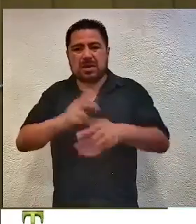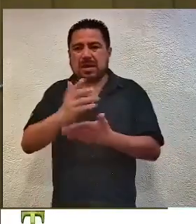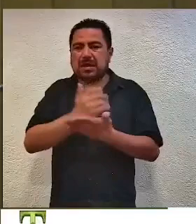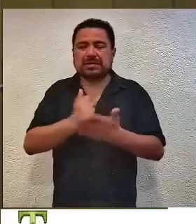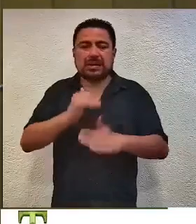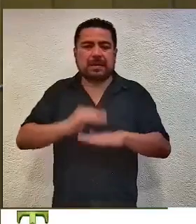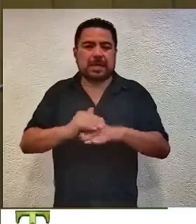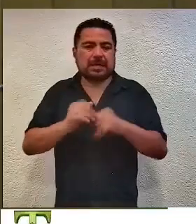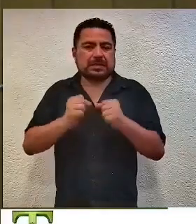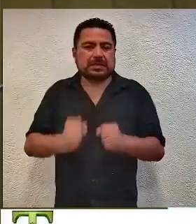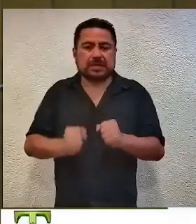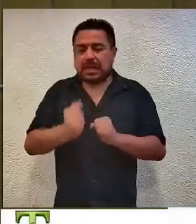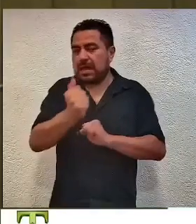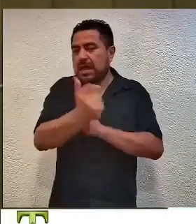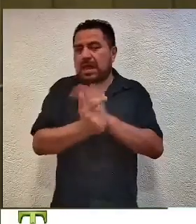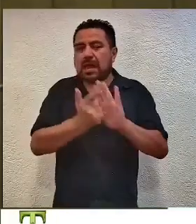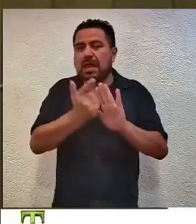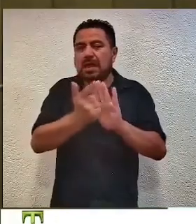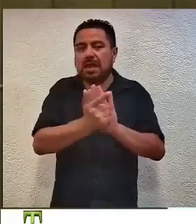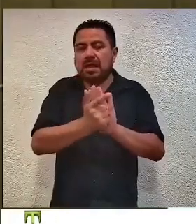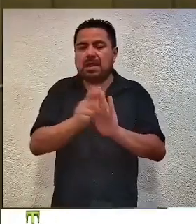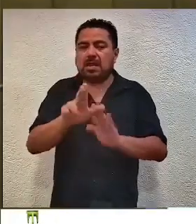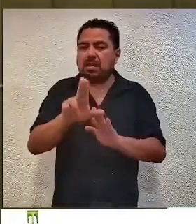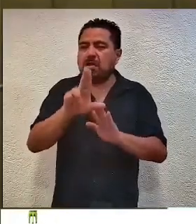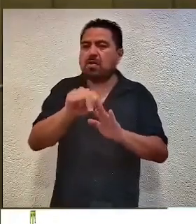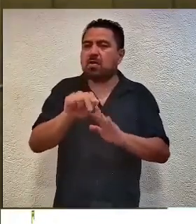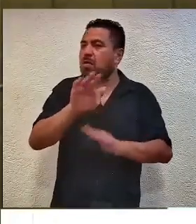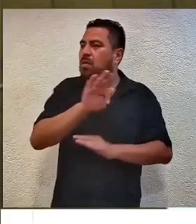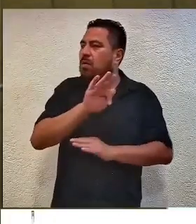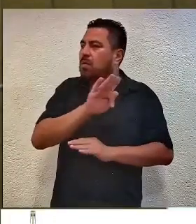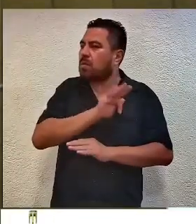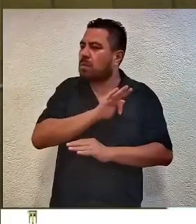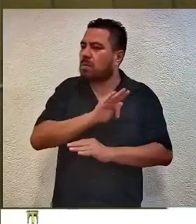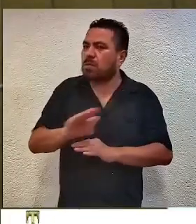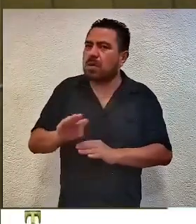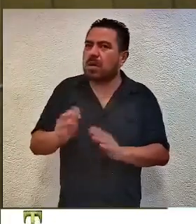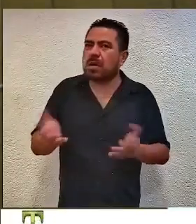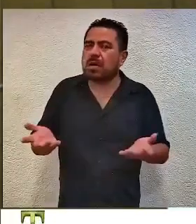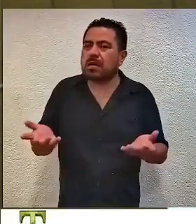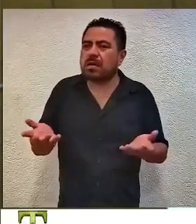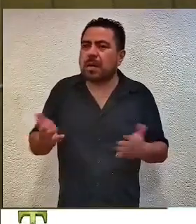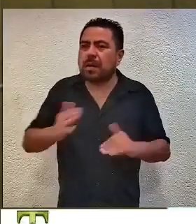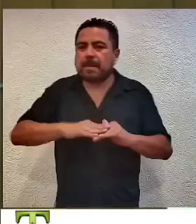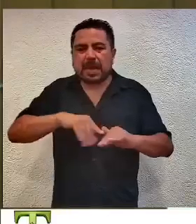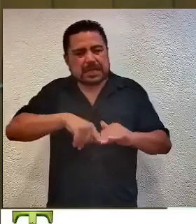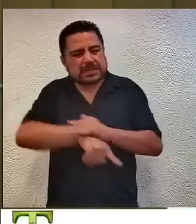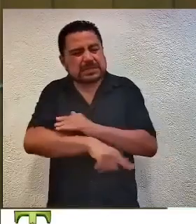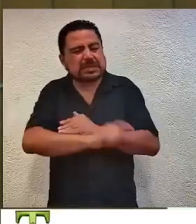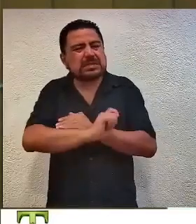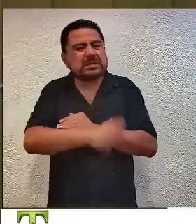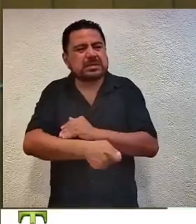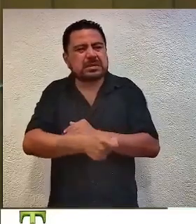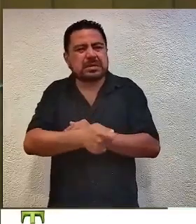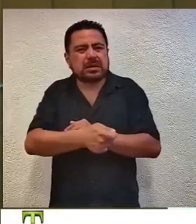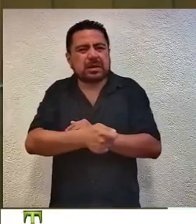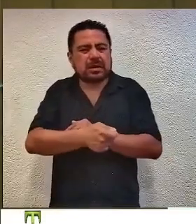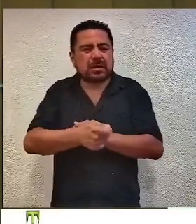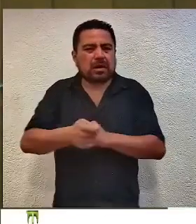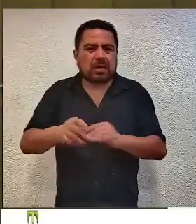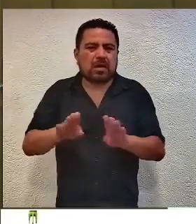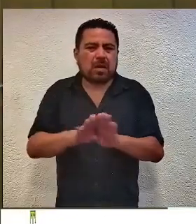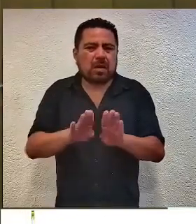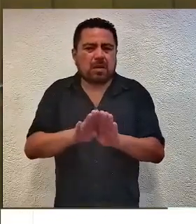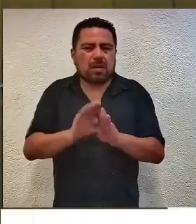seguridad y legalidad. Y no puedo ir más allá, es decir, entrar